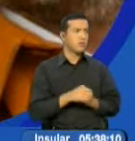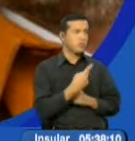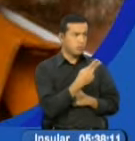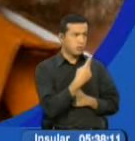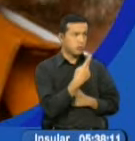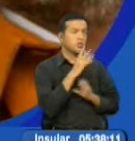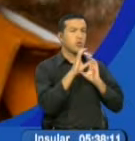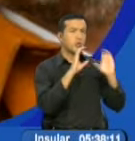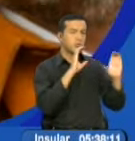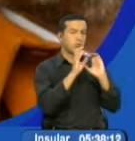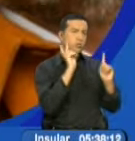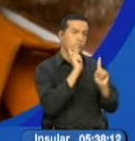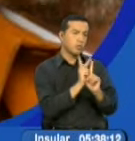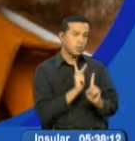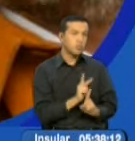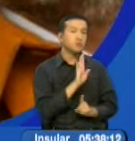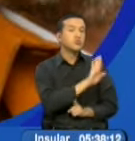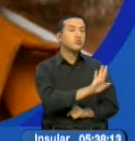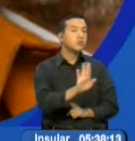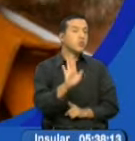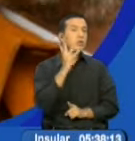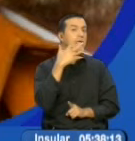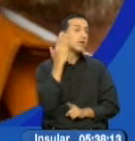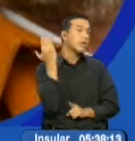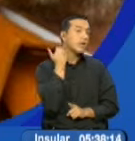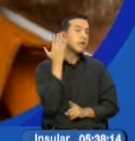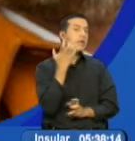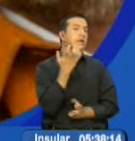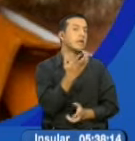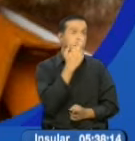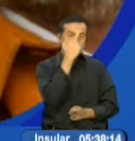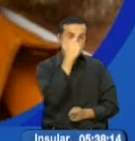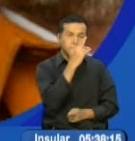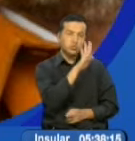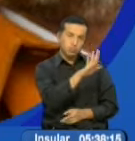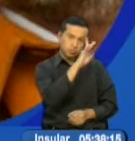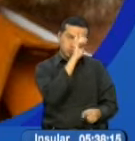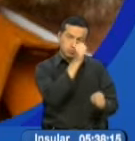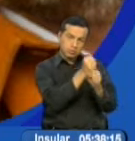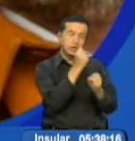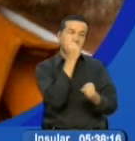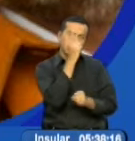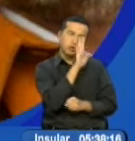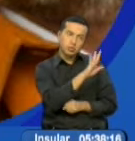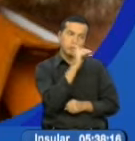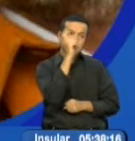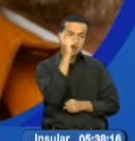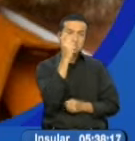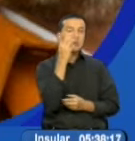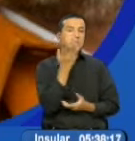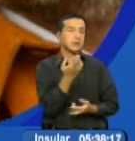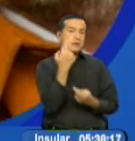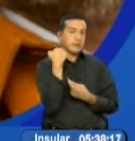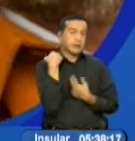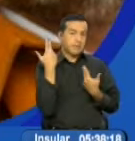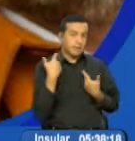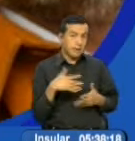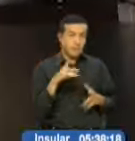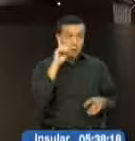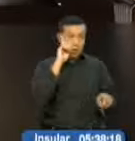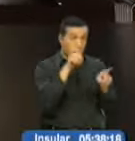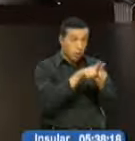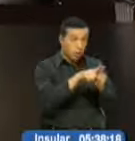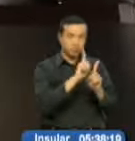hemos conversado. ¿Qué buscan una vez que perdieron? Respeto tu trabajo y entiendo tu necesidad de desempeñarlo, pero no lo